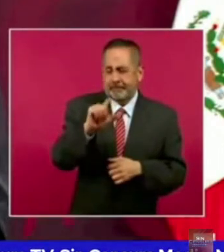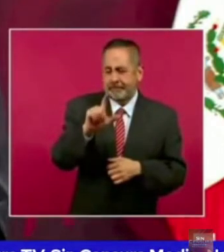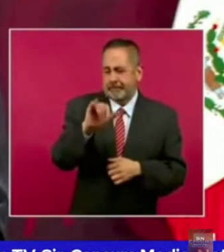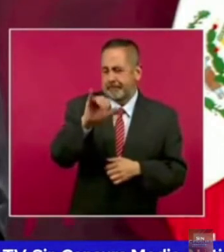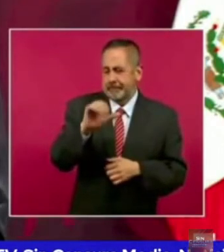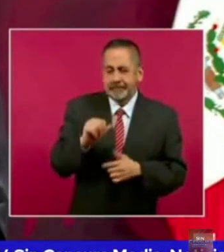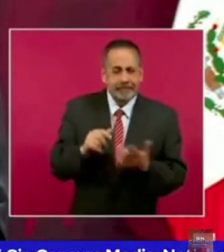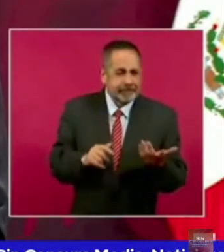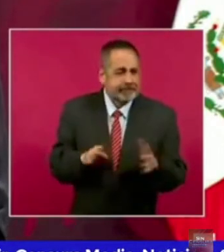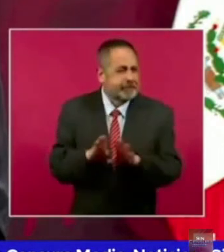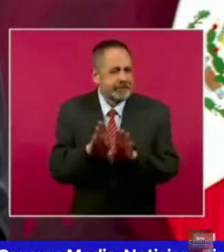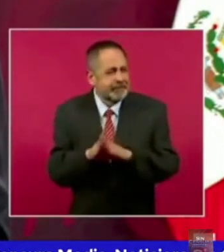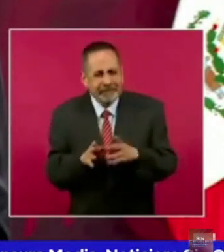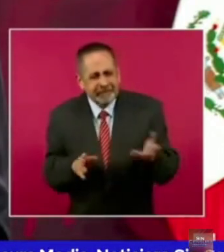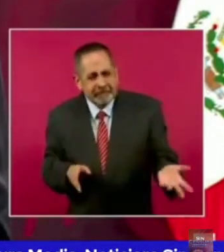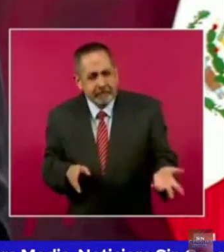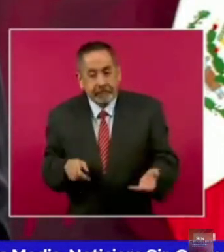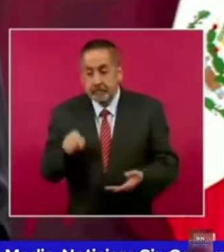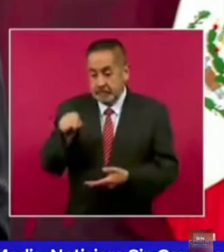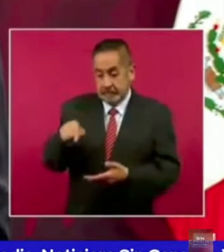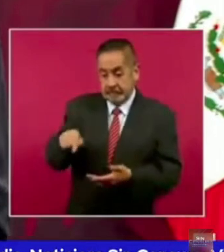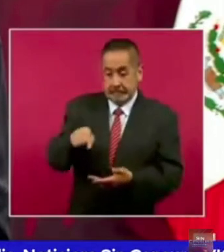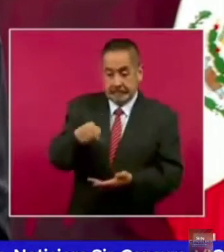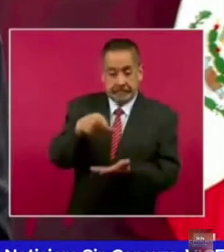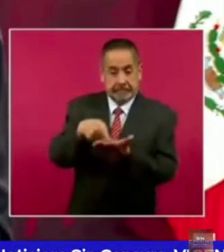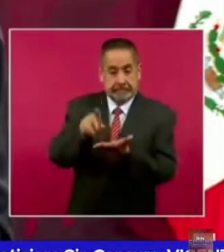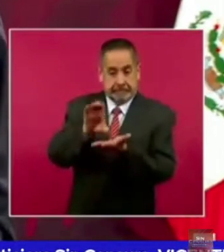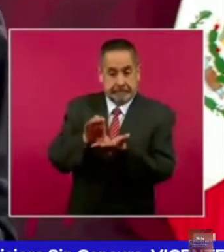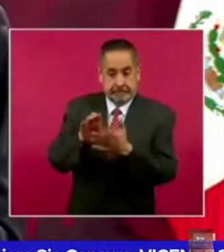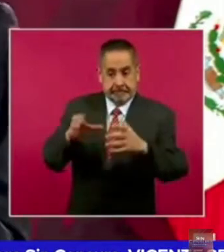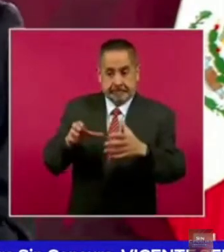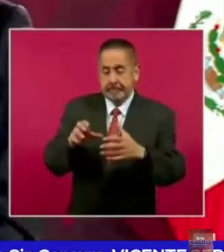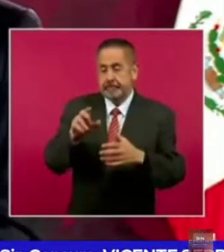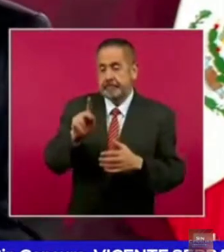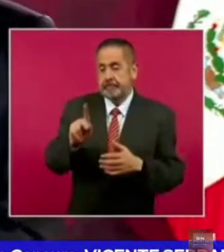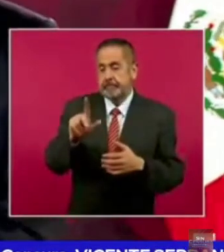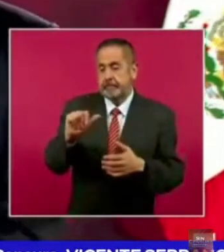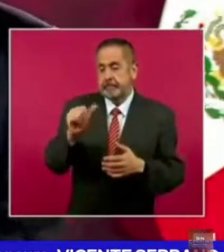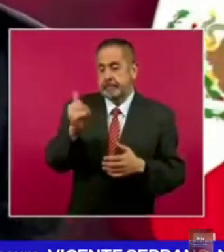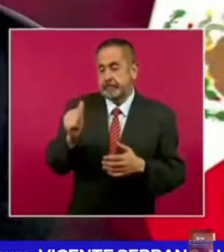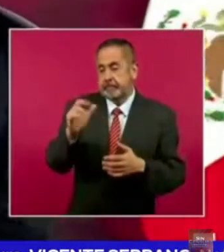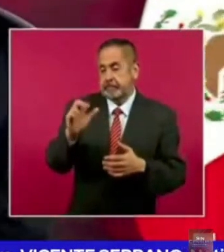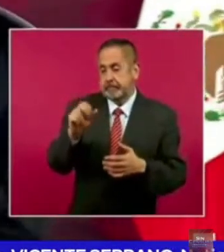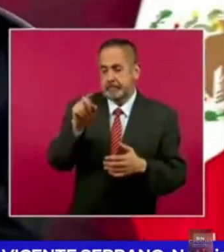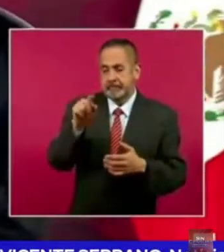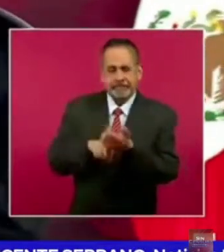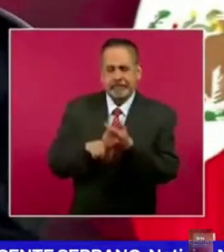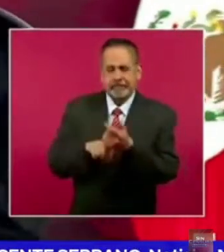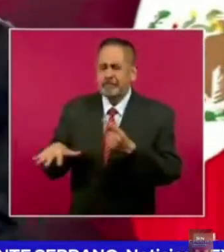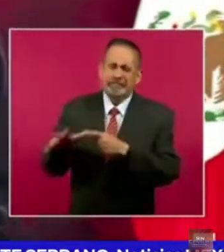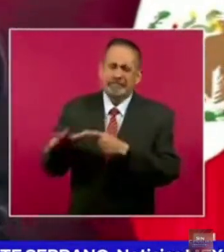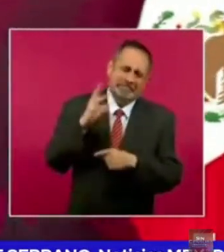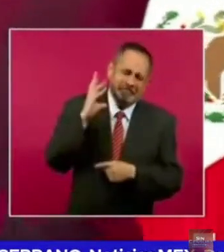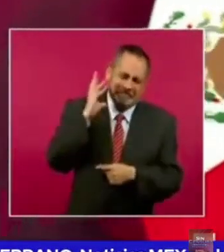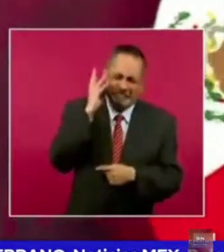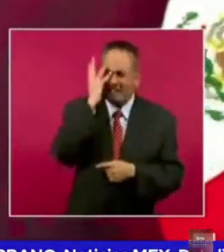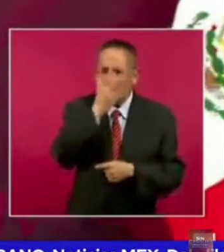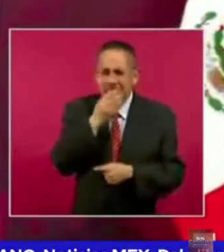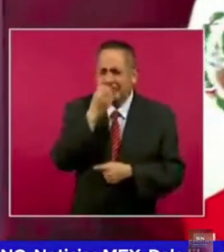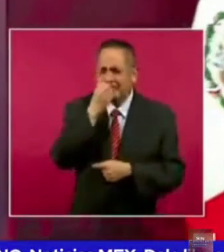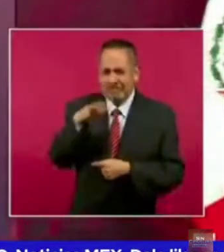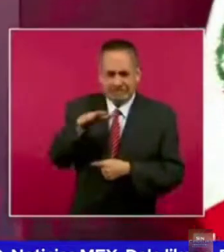en Playa del Carmen, una de las zonas más bellas del Caribe,